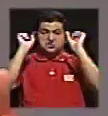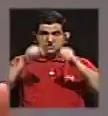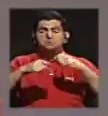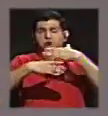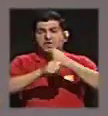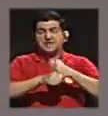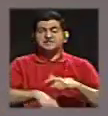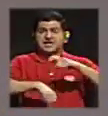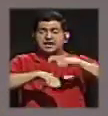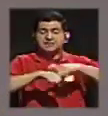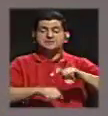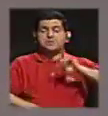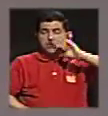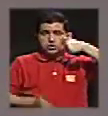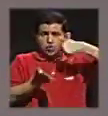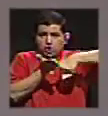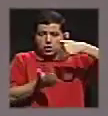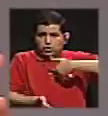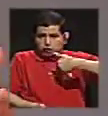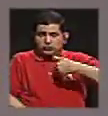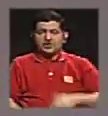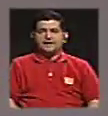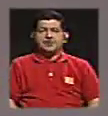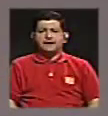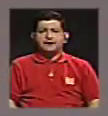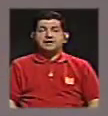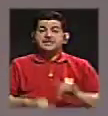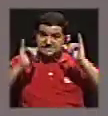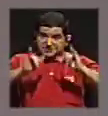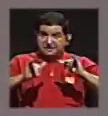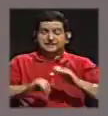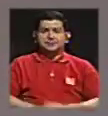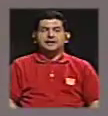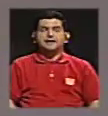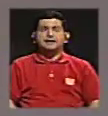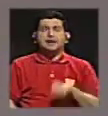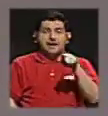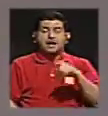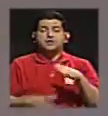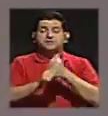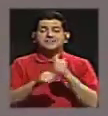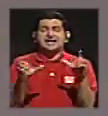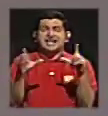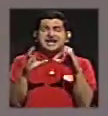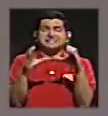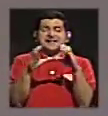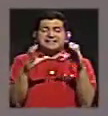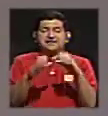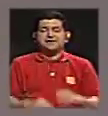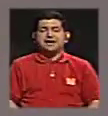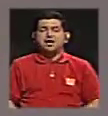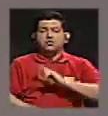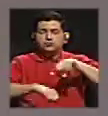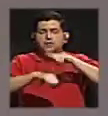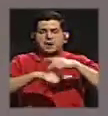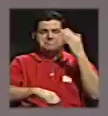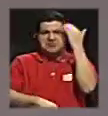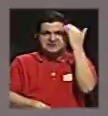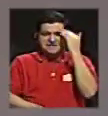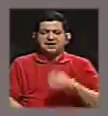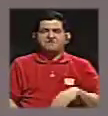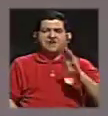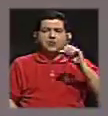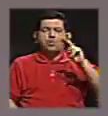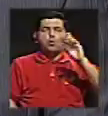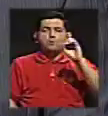hacerlo porque estaba en el código electoral está en el código electoral era emitir certificados de sesión lo que popularmente se conocía como